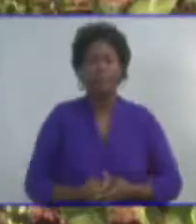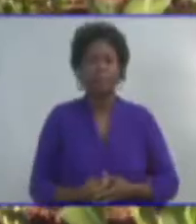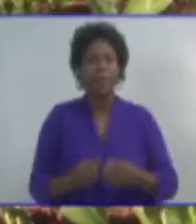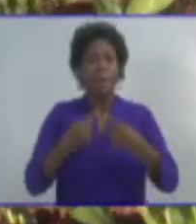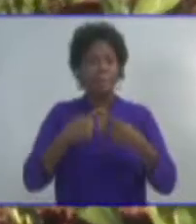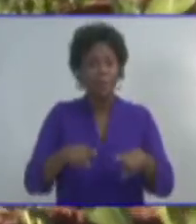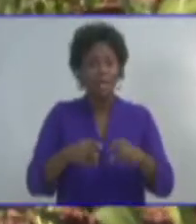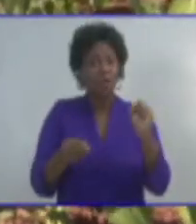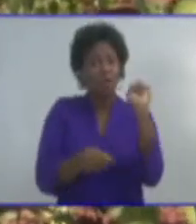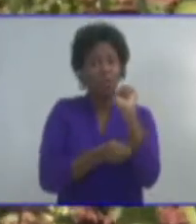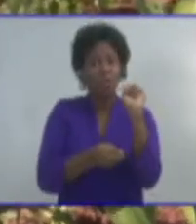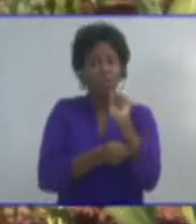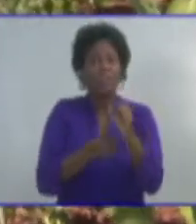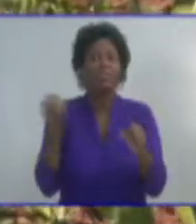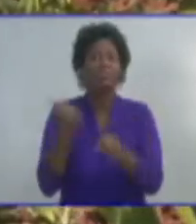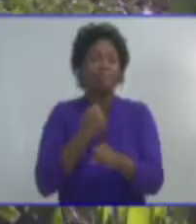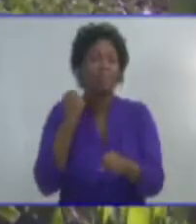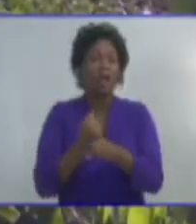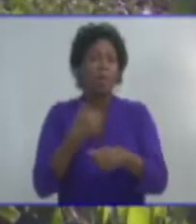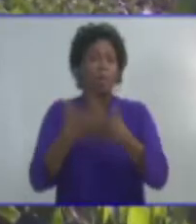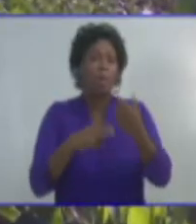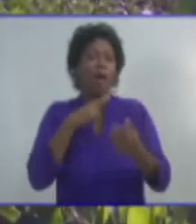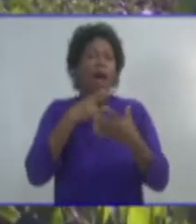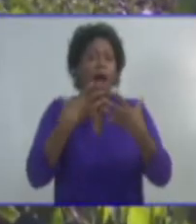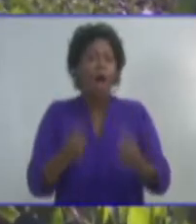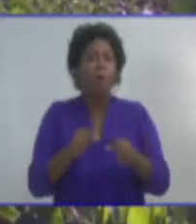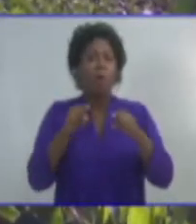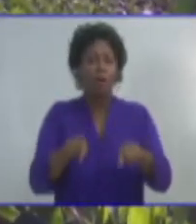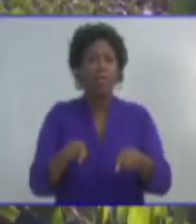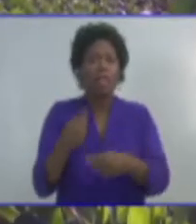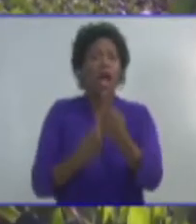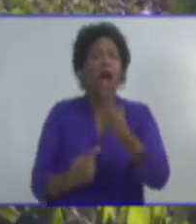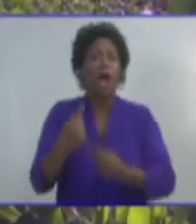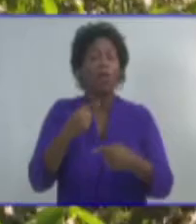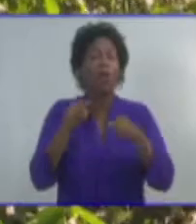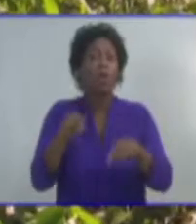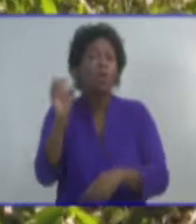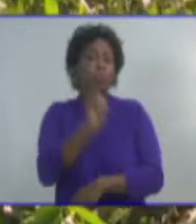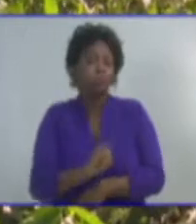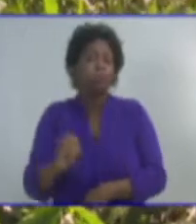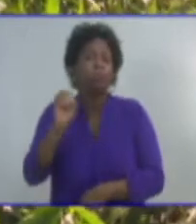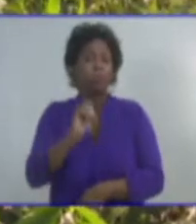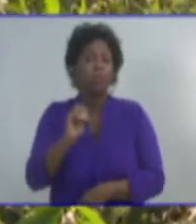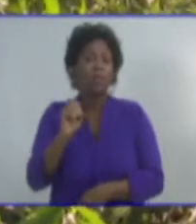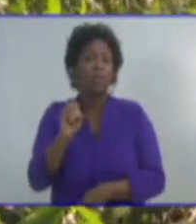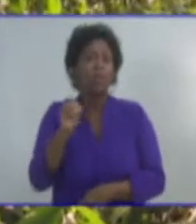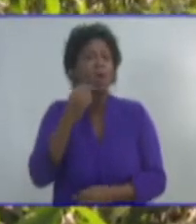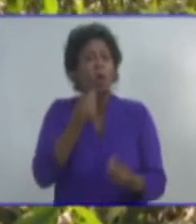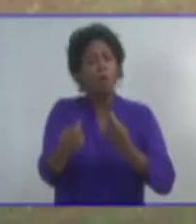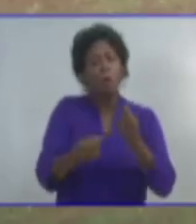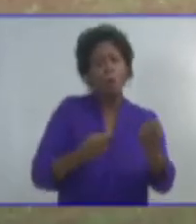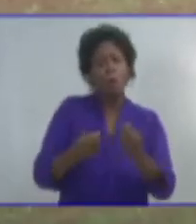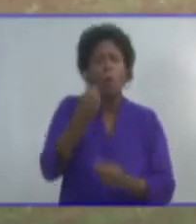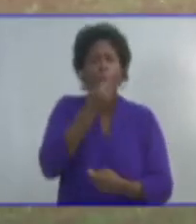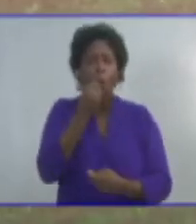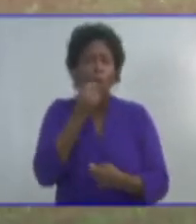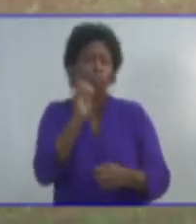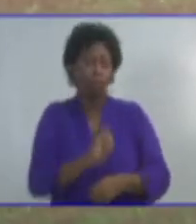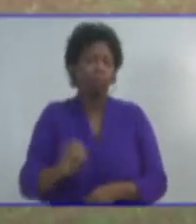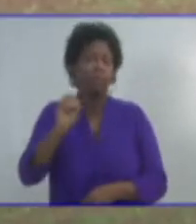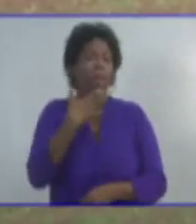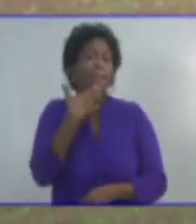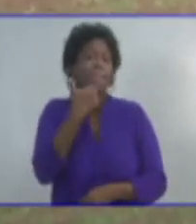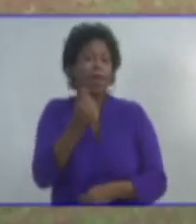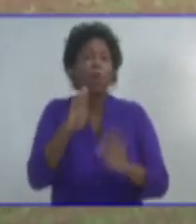potenciar acciones para paliar la sequía, desarrollar proyectos afines y reorganizar el sistema de comercialización, entre otros retos